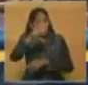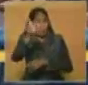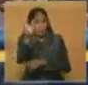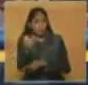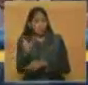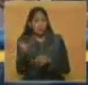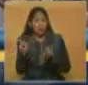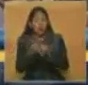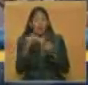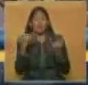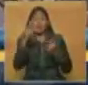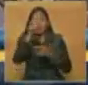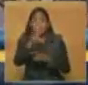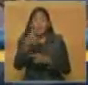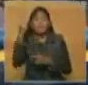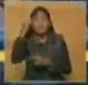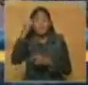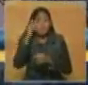que la justicia fuera